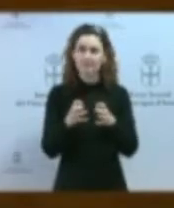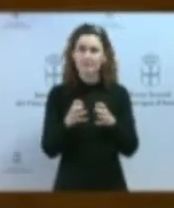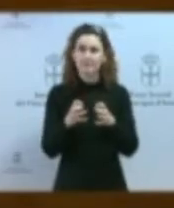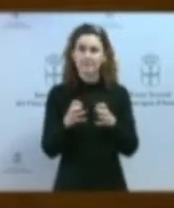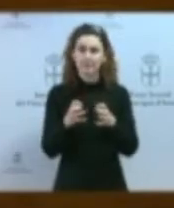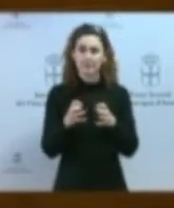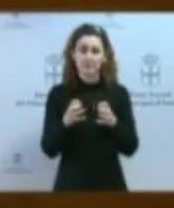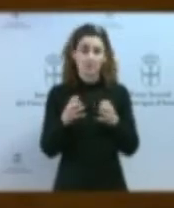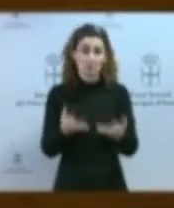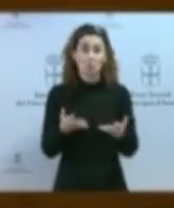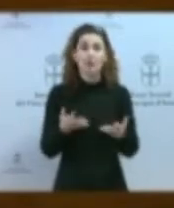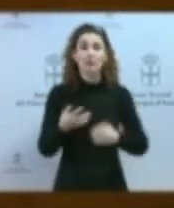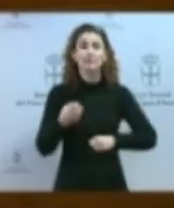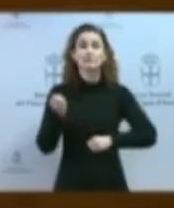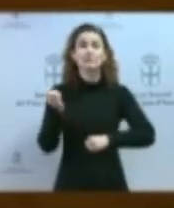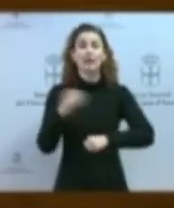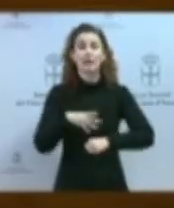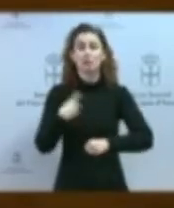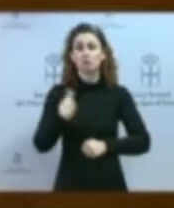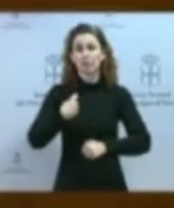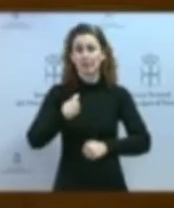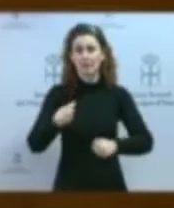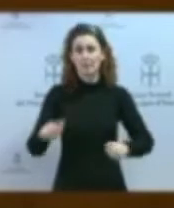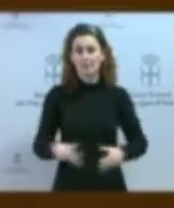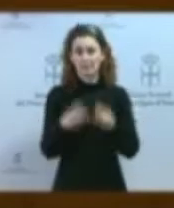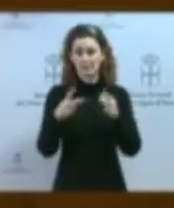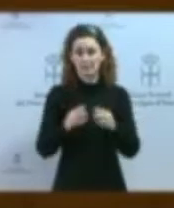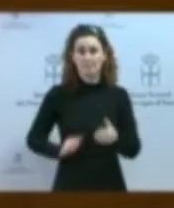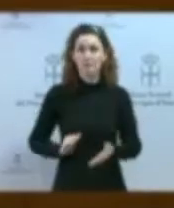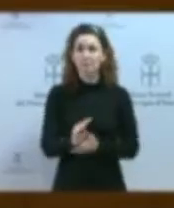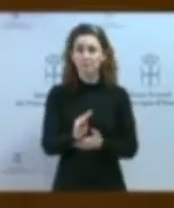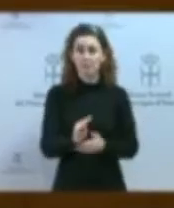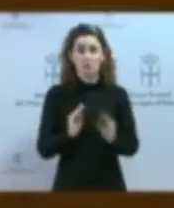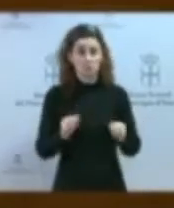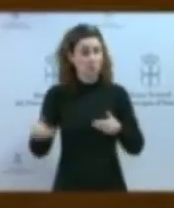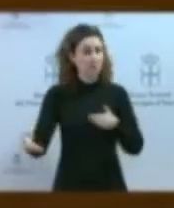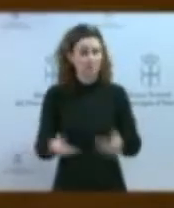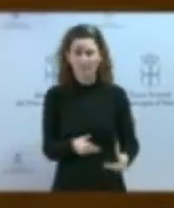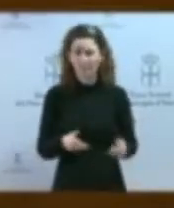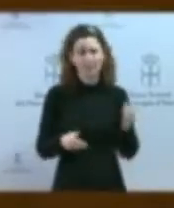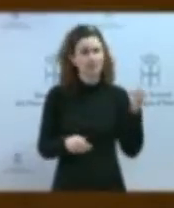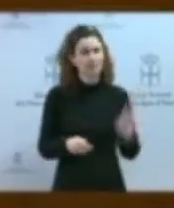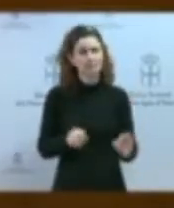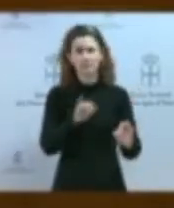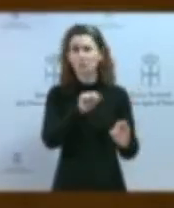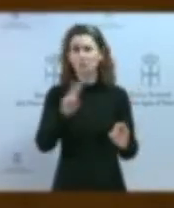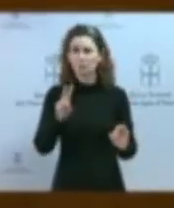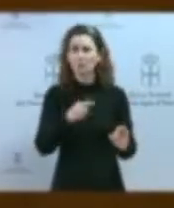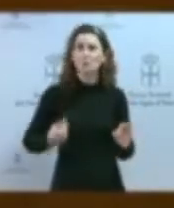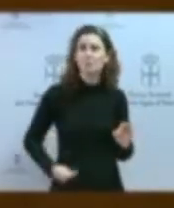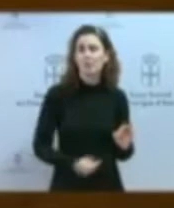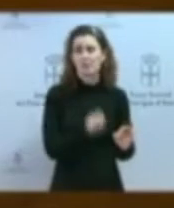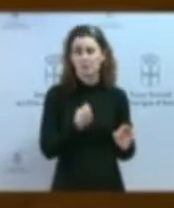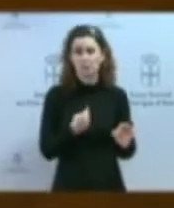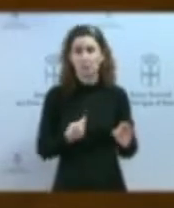sociales. Era una demanda fundamental de Podemos Asturias y de Izquierda Unida, porque la puesta en marcha del ingreso mínimo